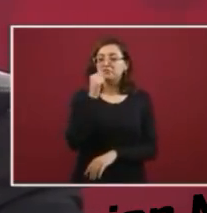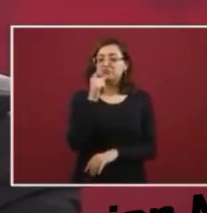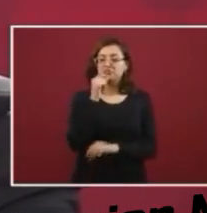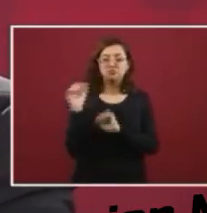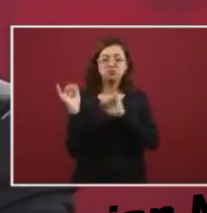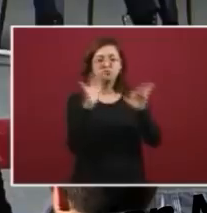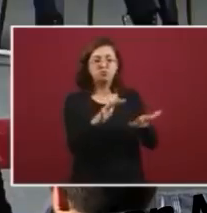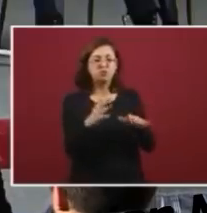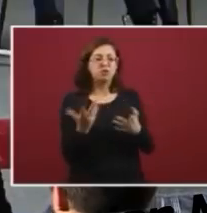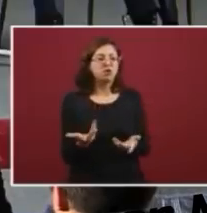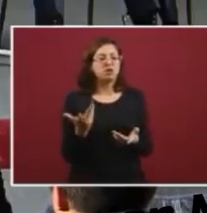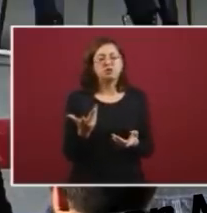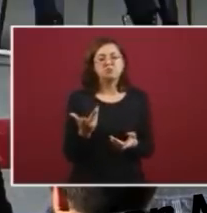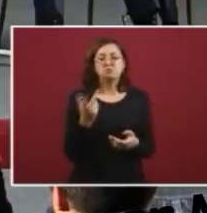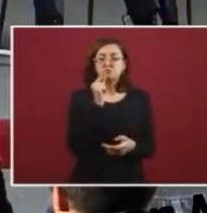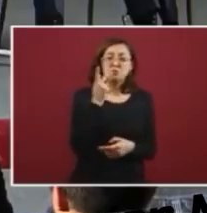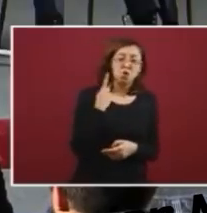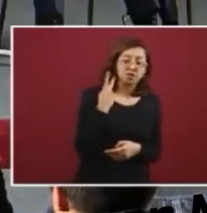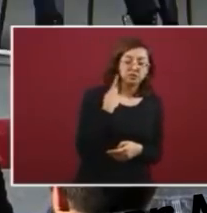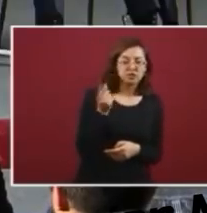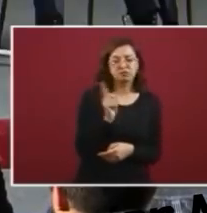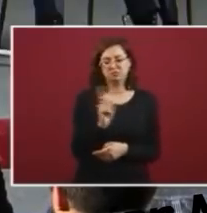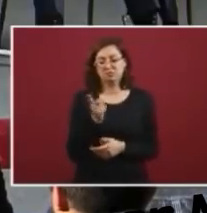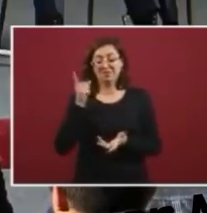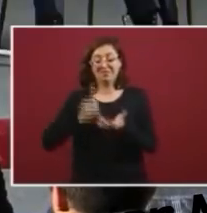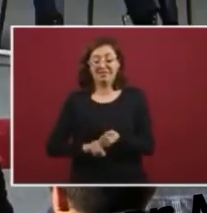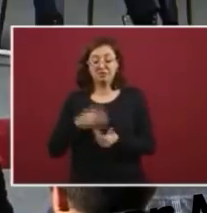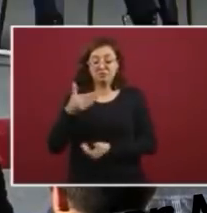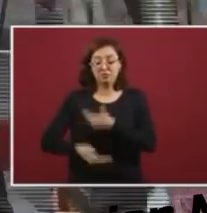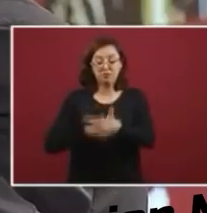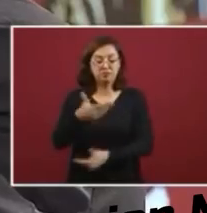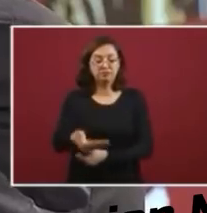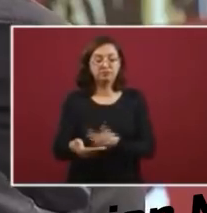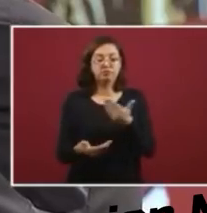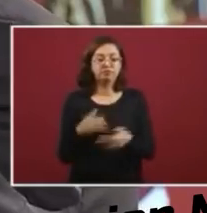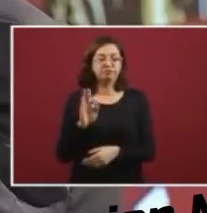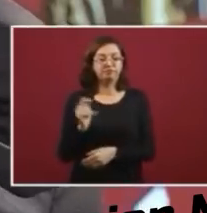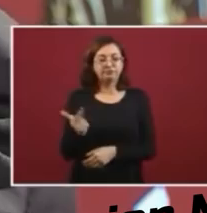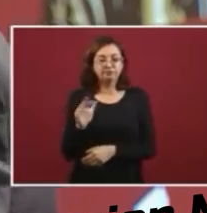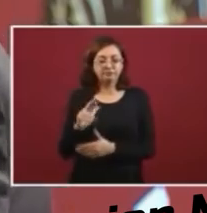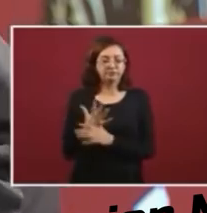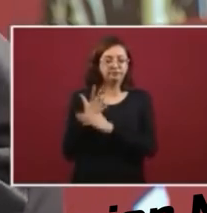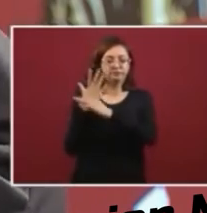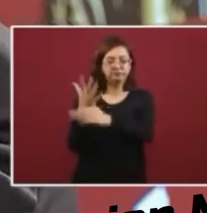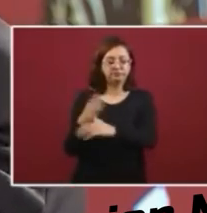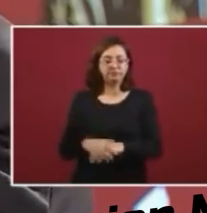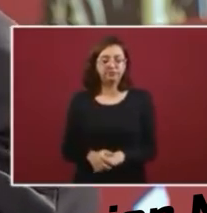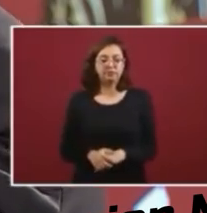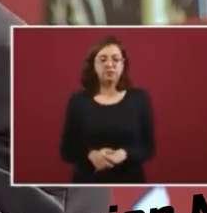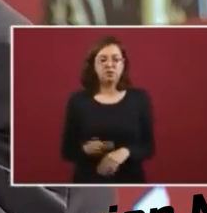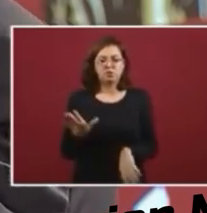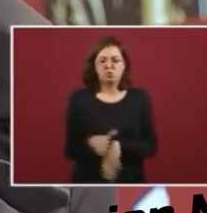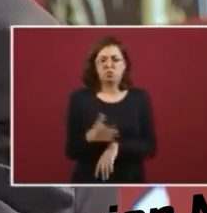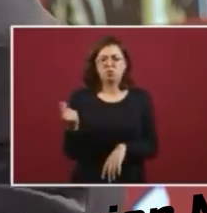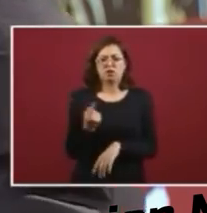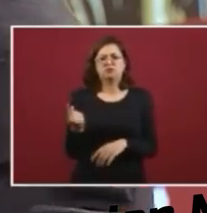No es una decisión política, es una decisión más técnica o procesal. ¿Por qué no se enviaron numerosos agentes en el caso